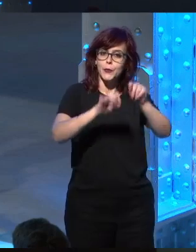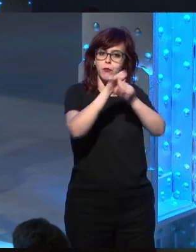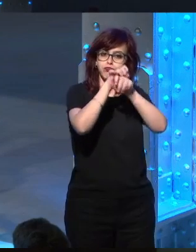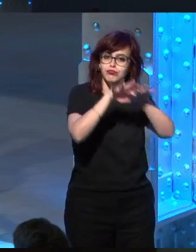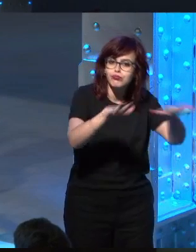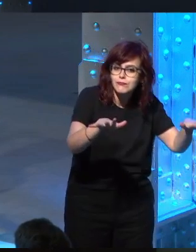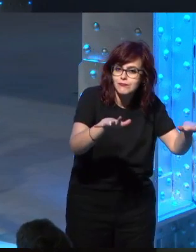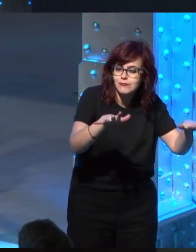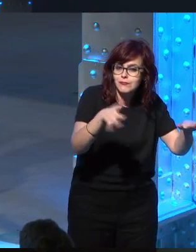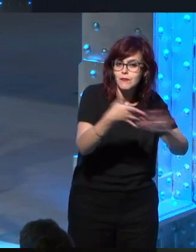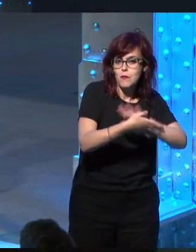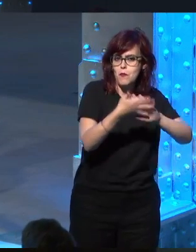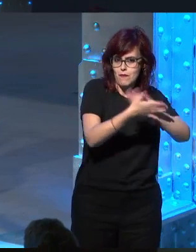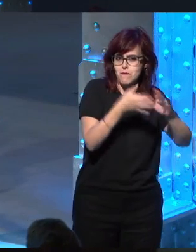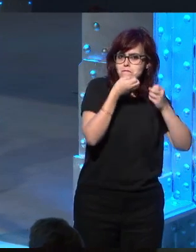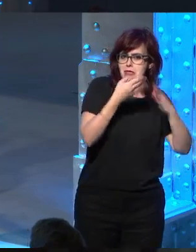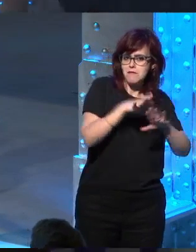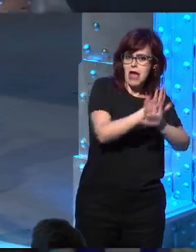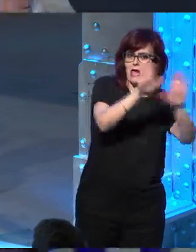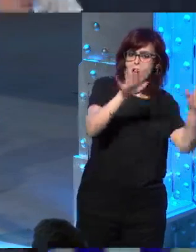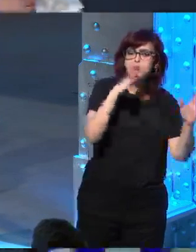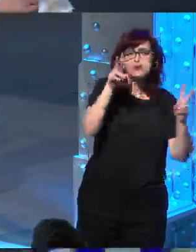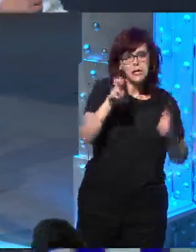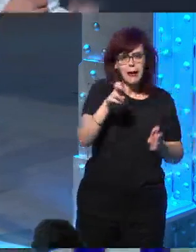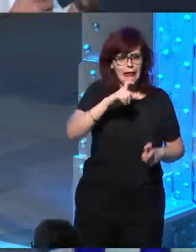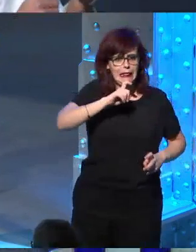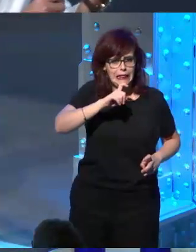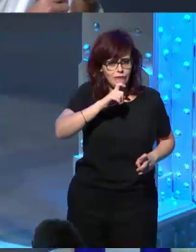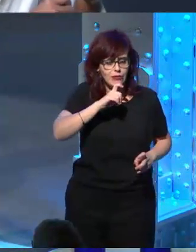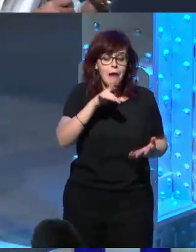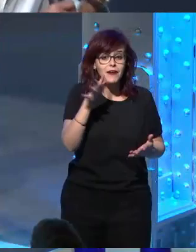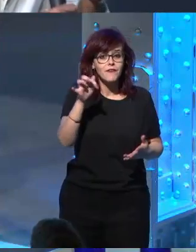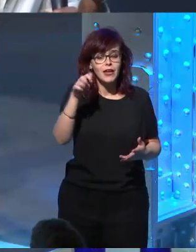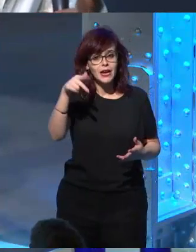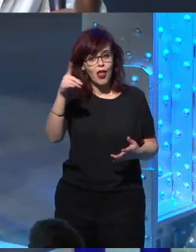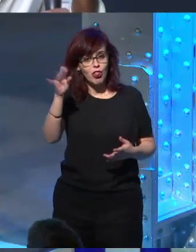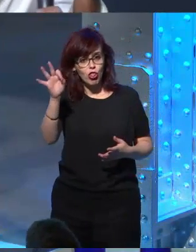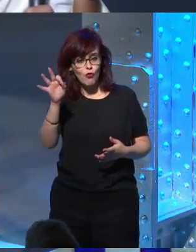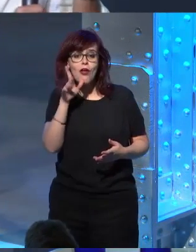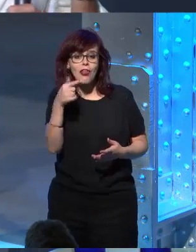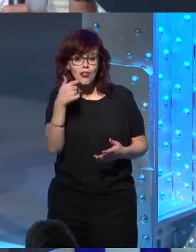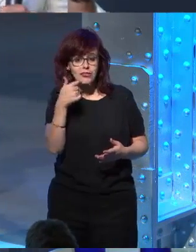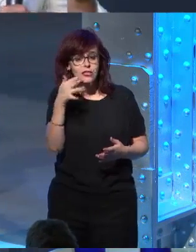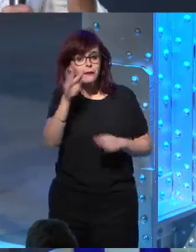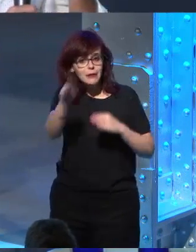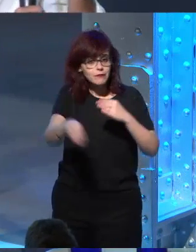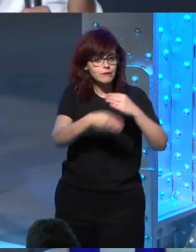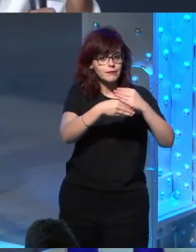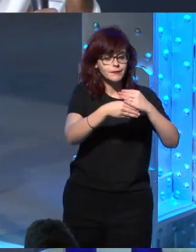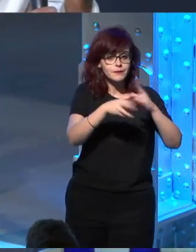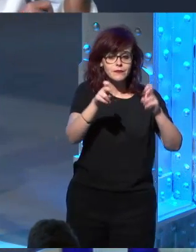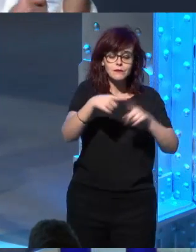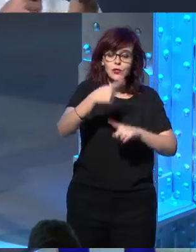los asuntos que tratáis son complejos realmente. Sí, yo a lo que Fernando ha dicho y relacionado con esto, añadiría el que hemos sabido